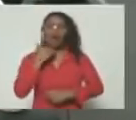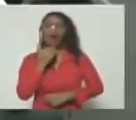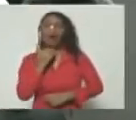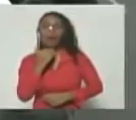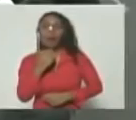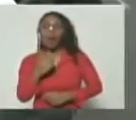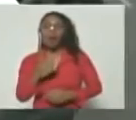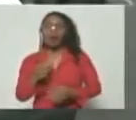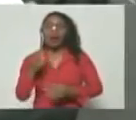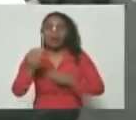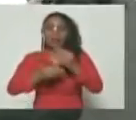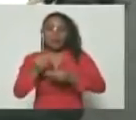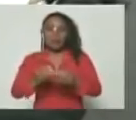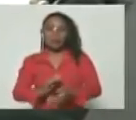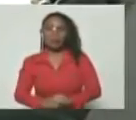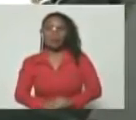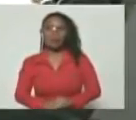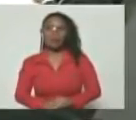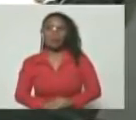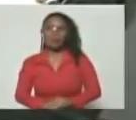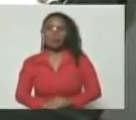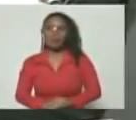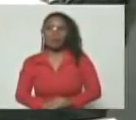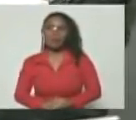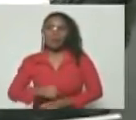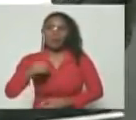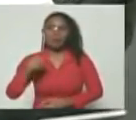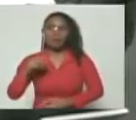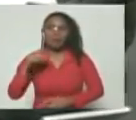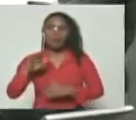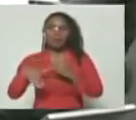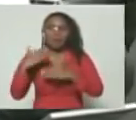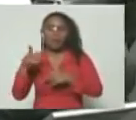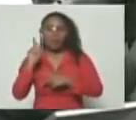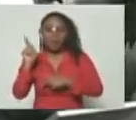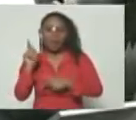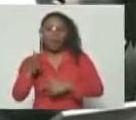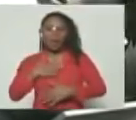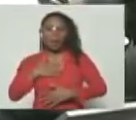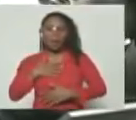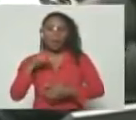así hacerlo. Correcto. ¿Me pueden dar el derecho de palabra a mí después de él? Okay.